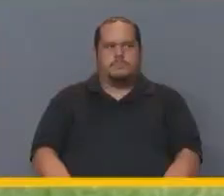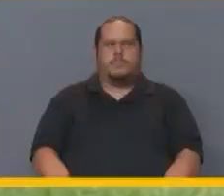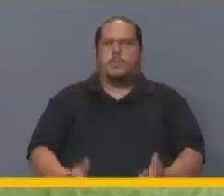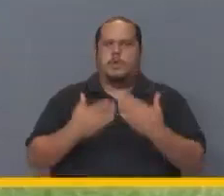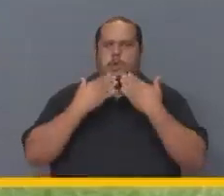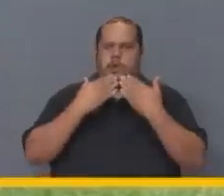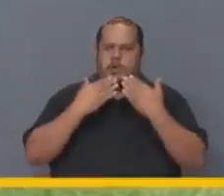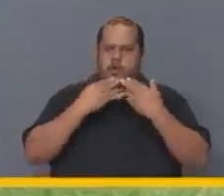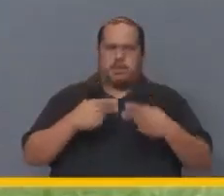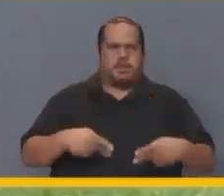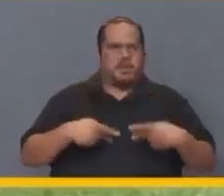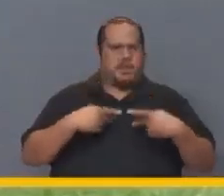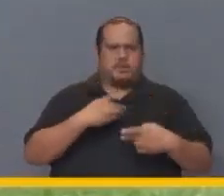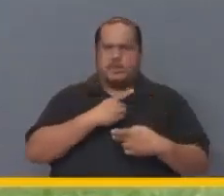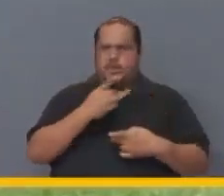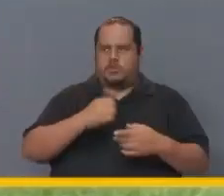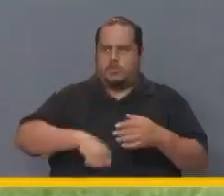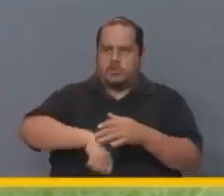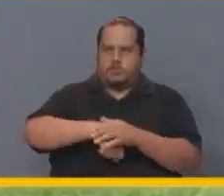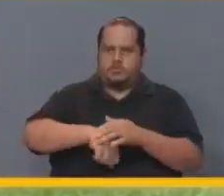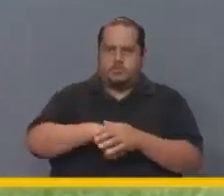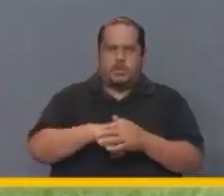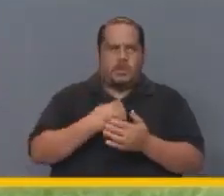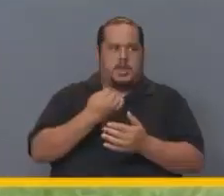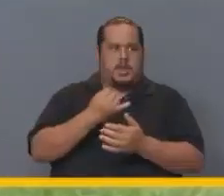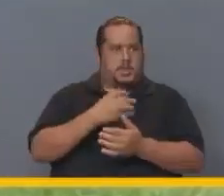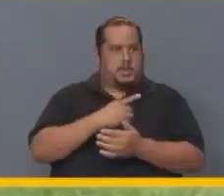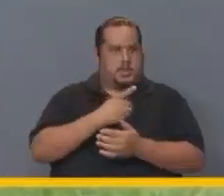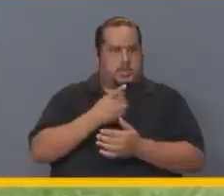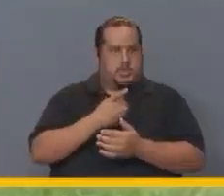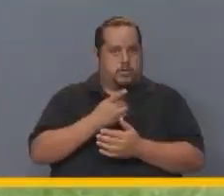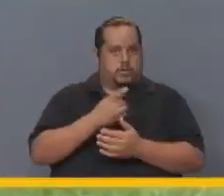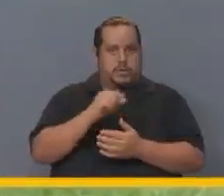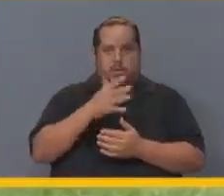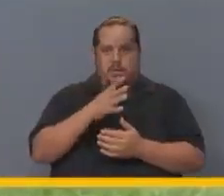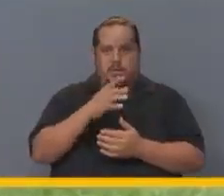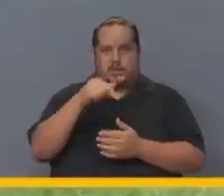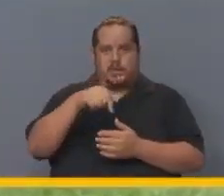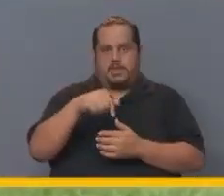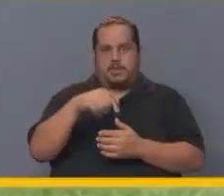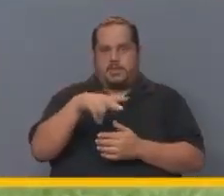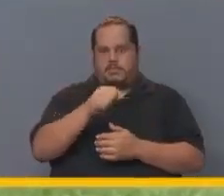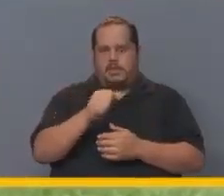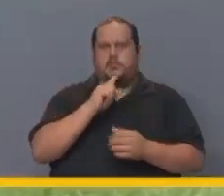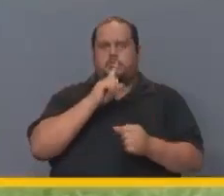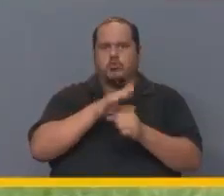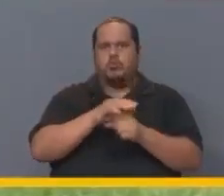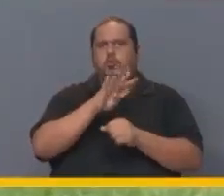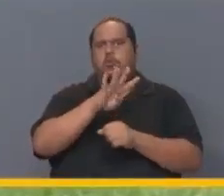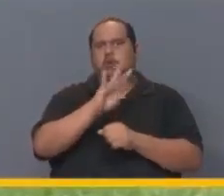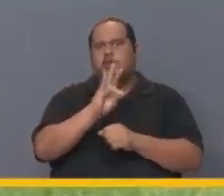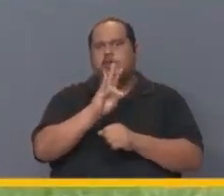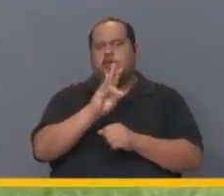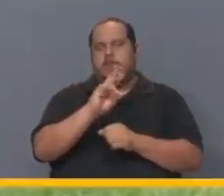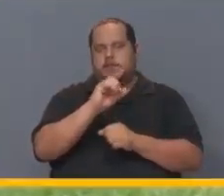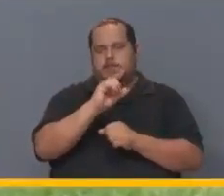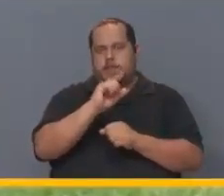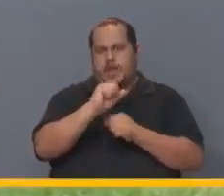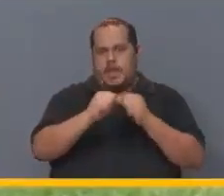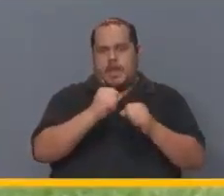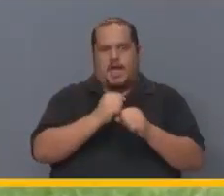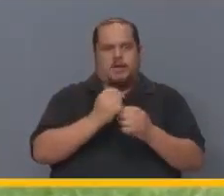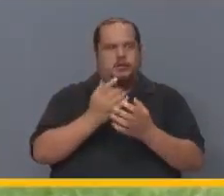agradecido de la vida, de Dios, del fútbol. Si Dios lo permite, el 15 de este mes cumplo 47 años. Creo que en el mundo, salvo el